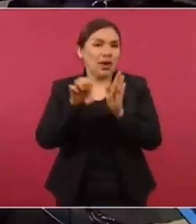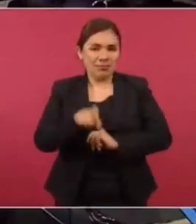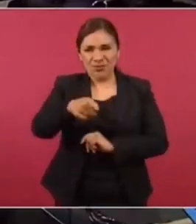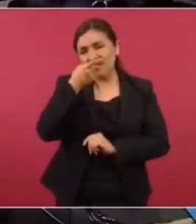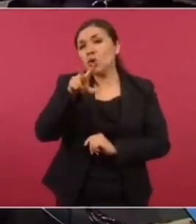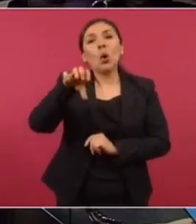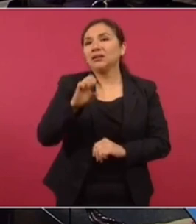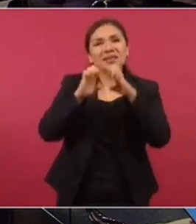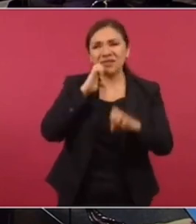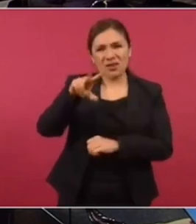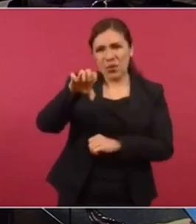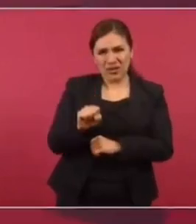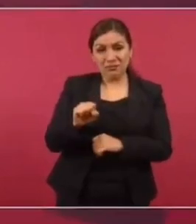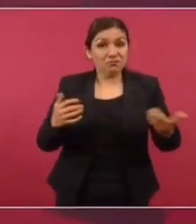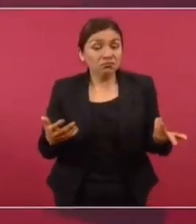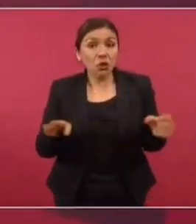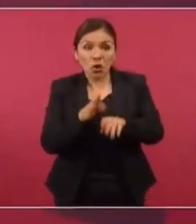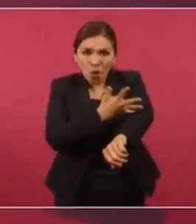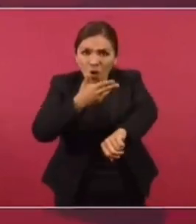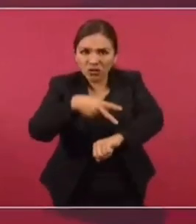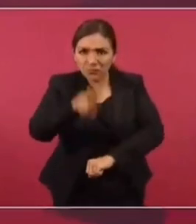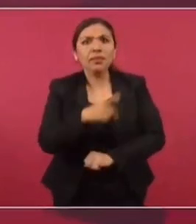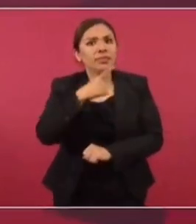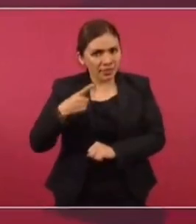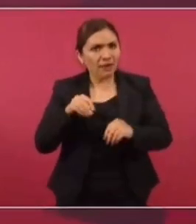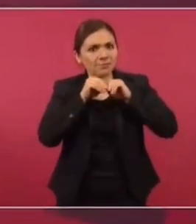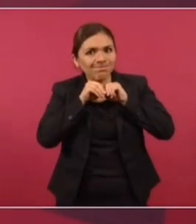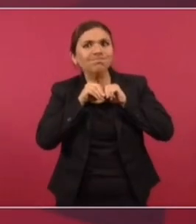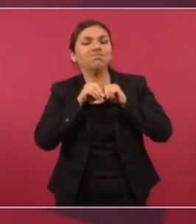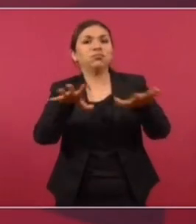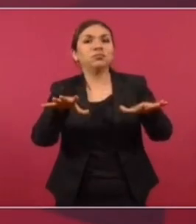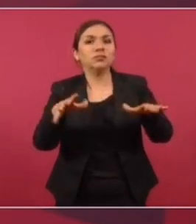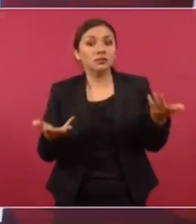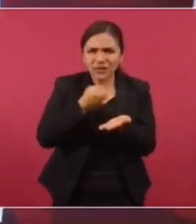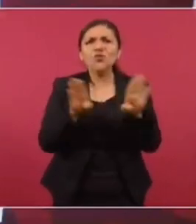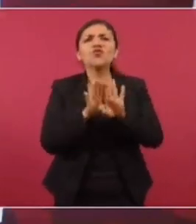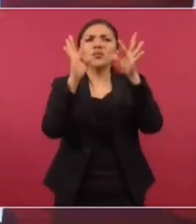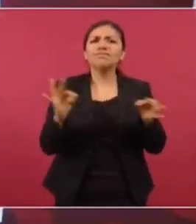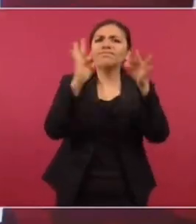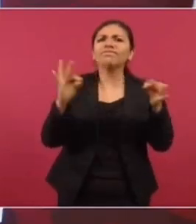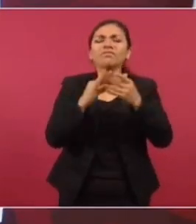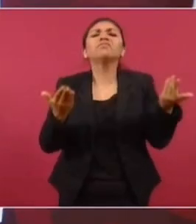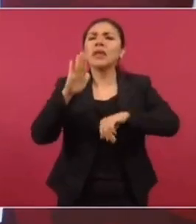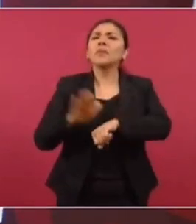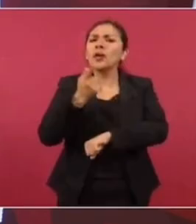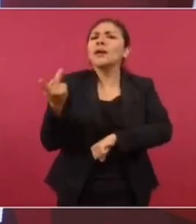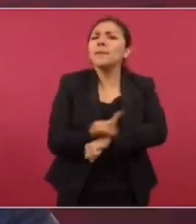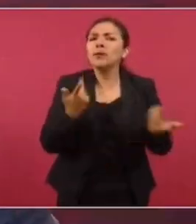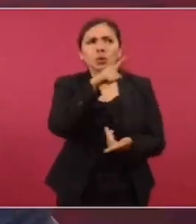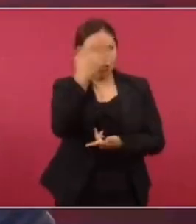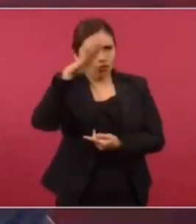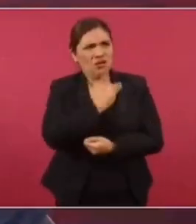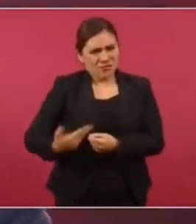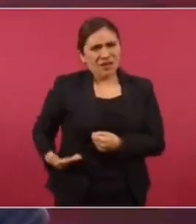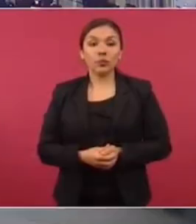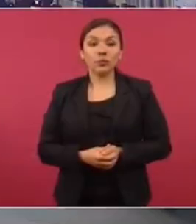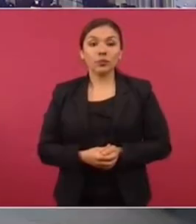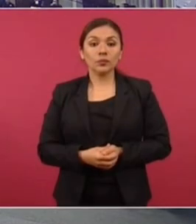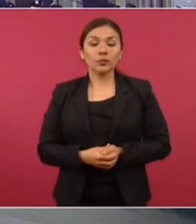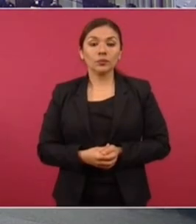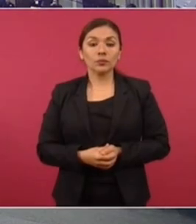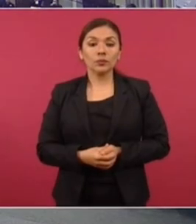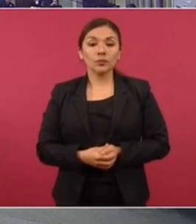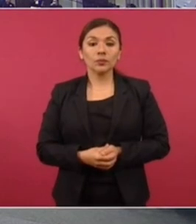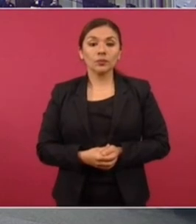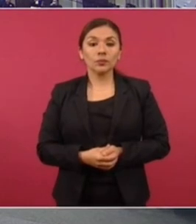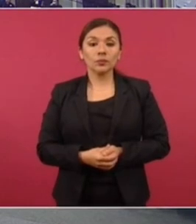entrevista, por honestidad, debería de escribir. ¿Y qué pasó durante su gobierno en materia de seguridad? Ah,